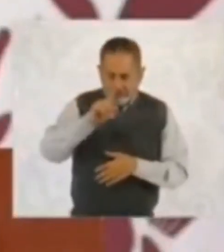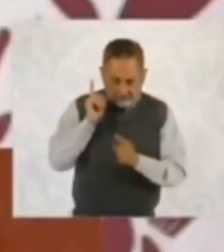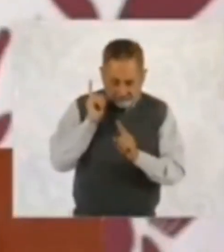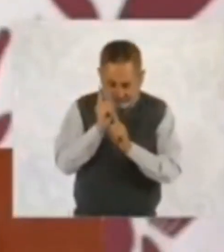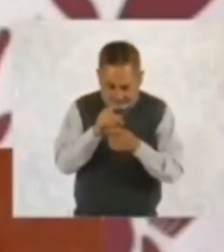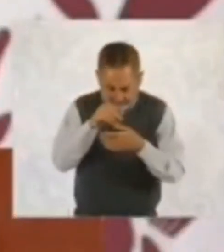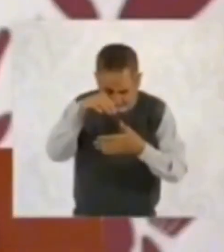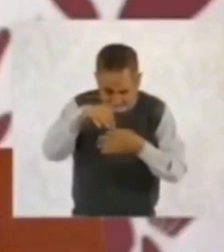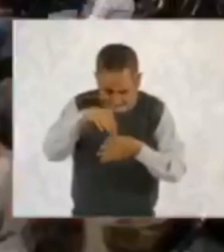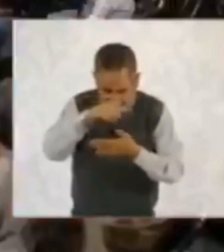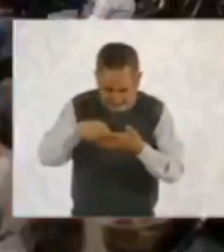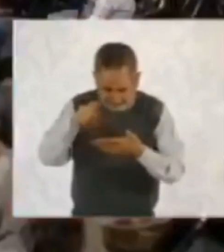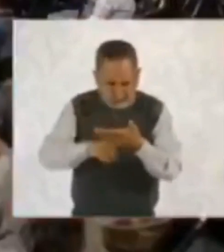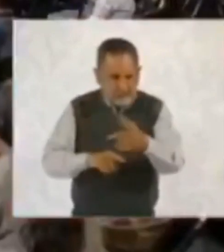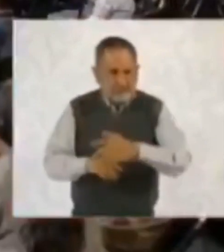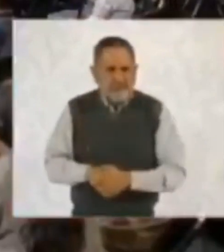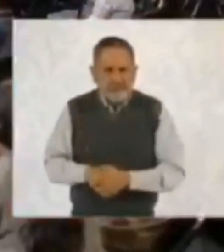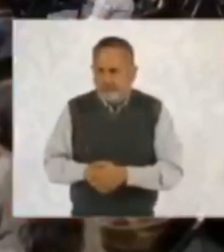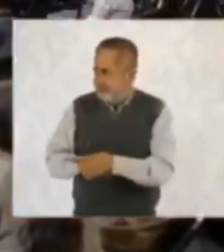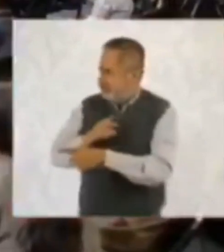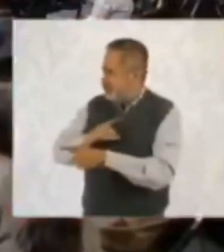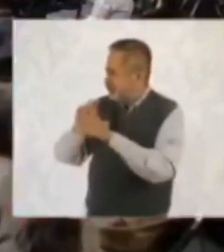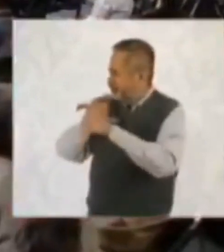otra cancioncita, hoy que estamos de cancioncitas.